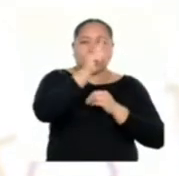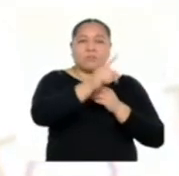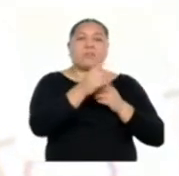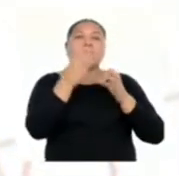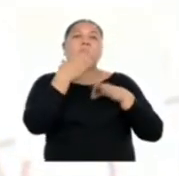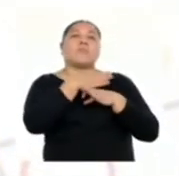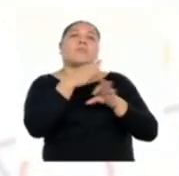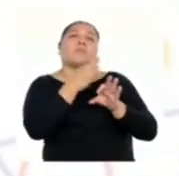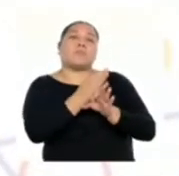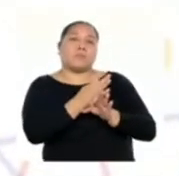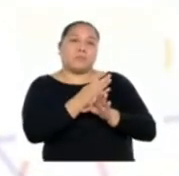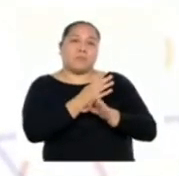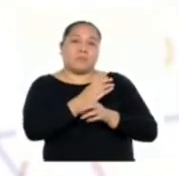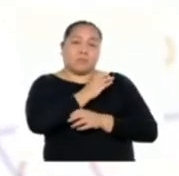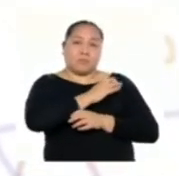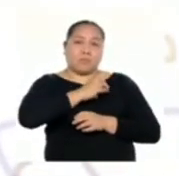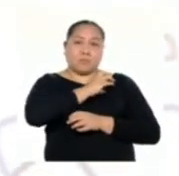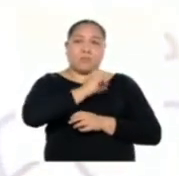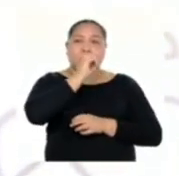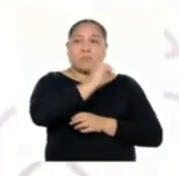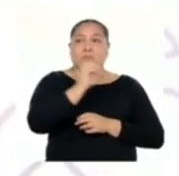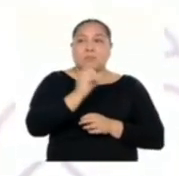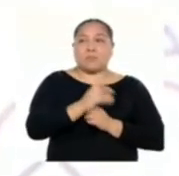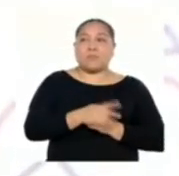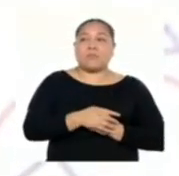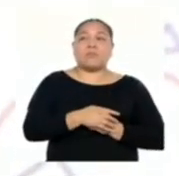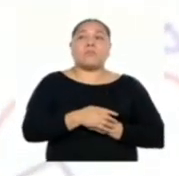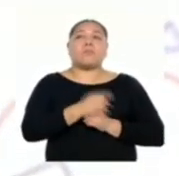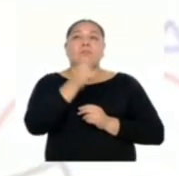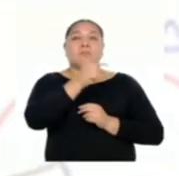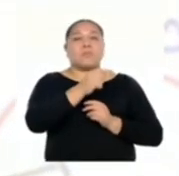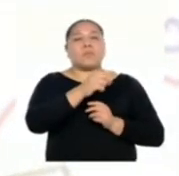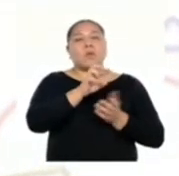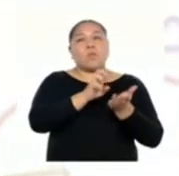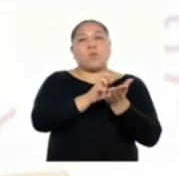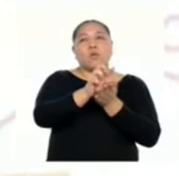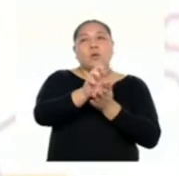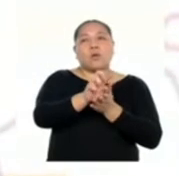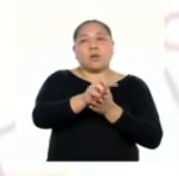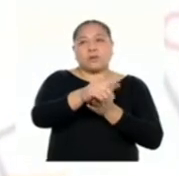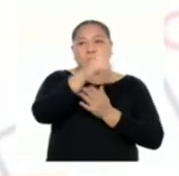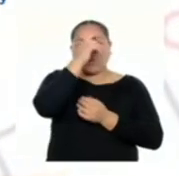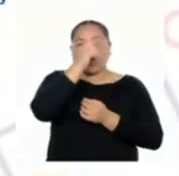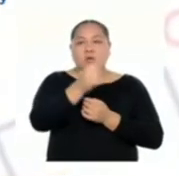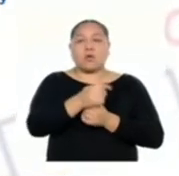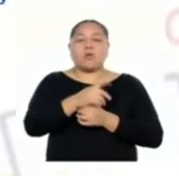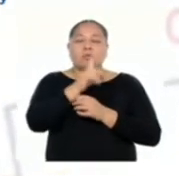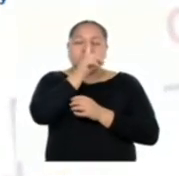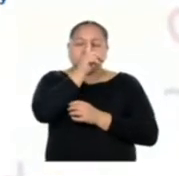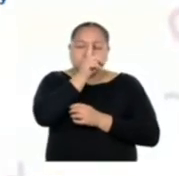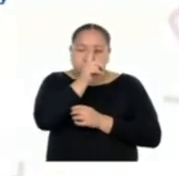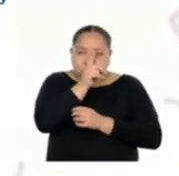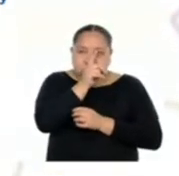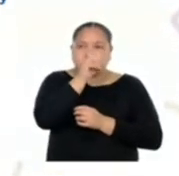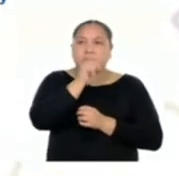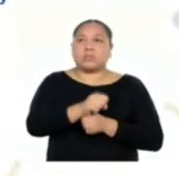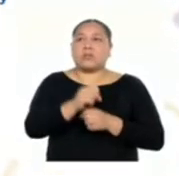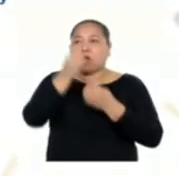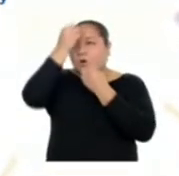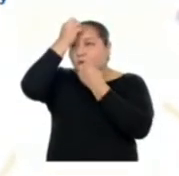las mujeres de la élite, donde pureza, honor, sumisión y obediencia al hombre las apoyaba y